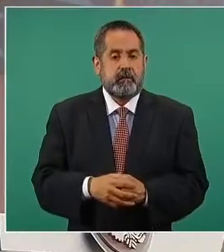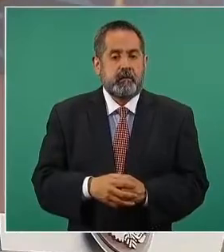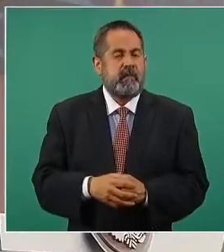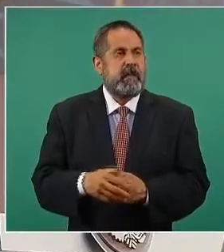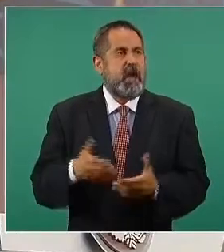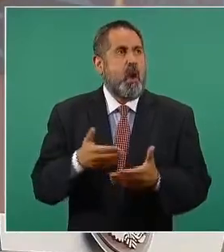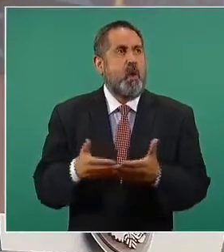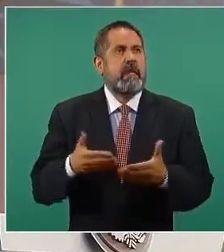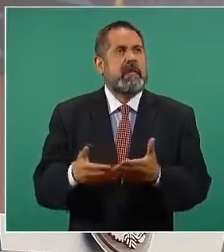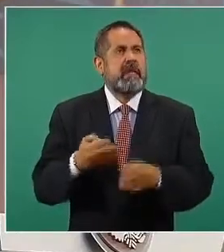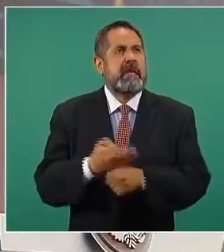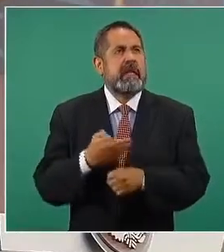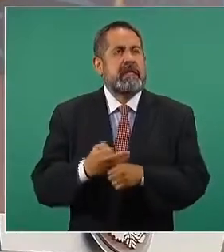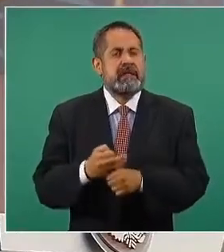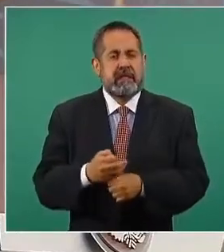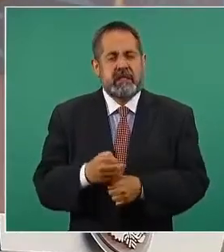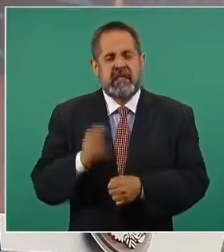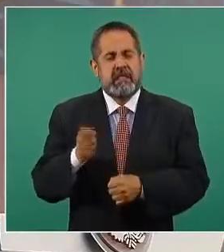los